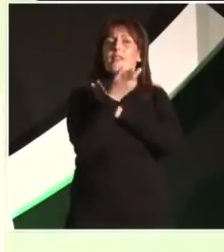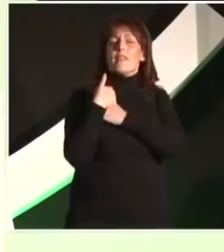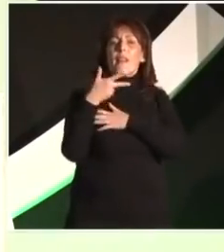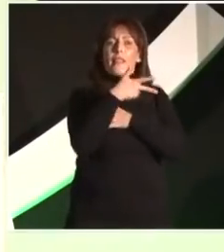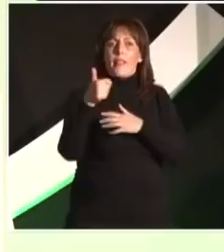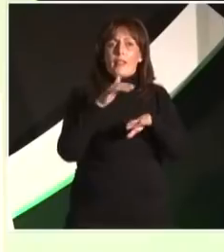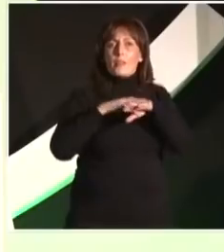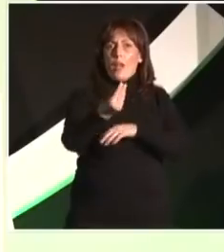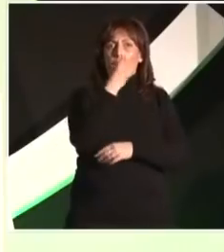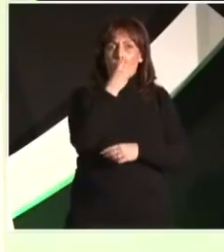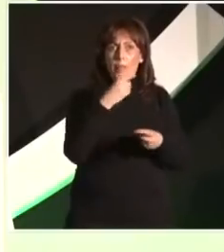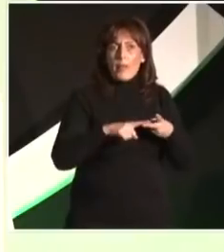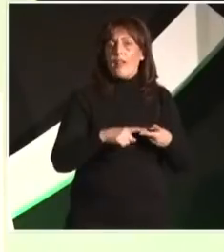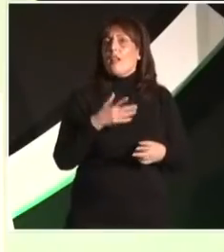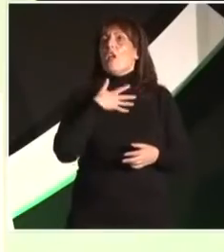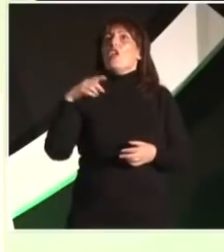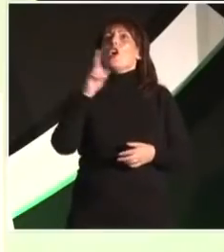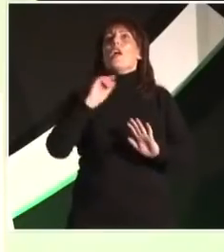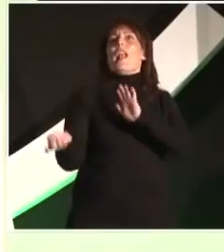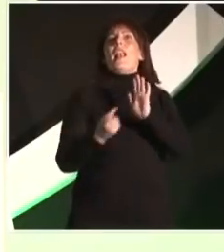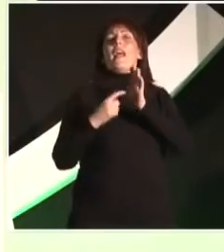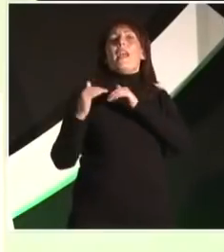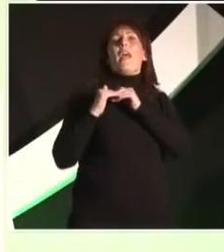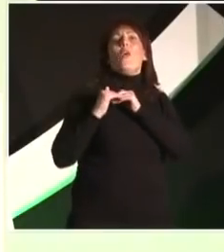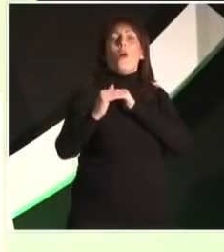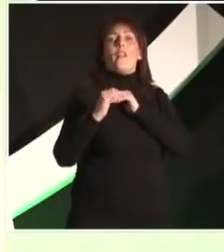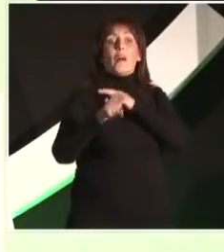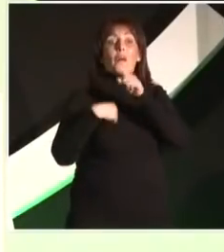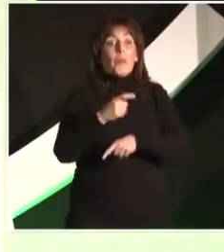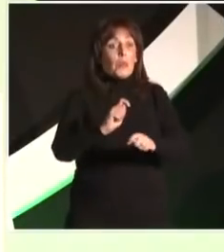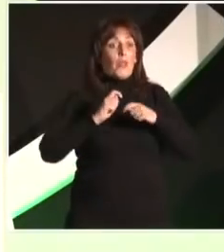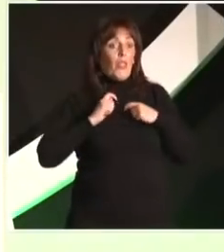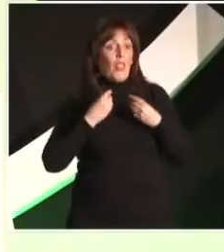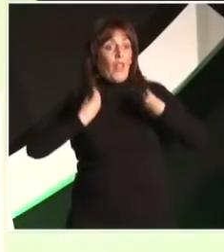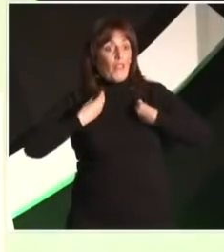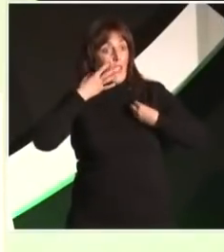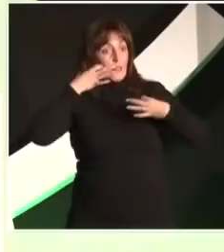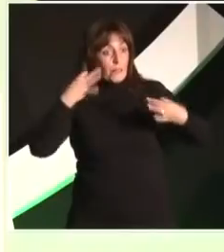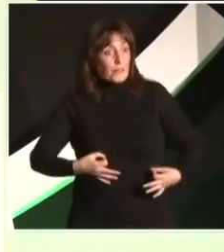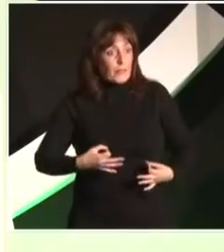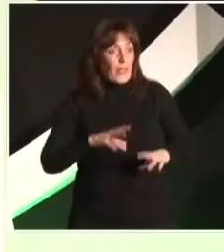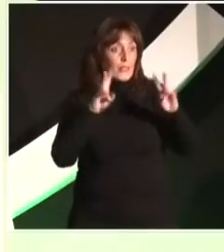comer. No queremos leyes de igualdad que no garantizan la vida de las mujeres reales.